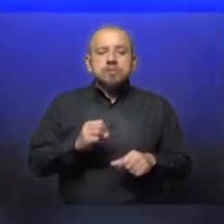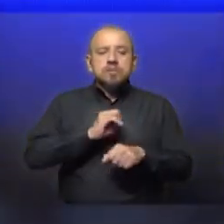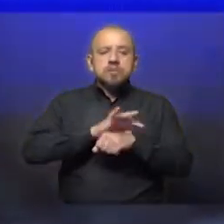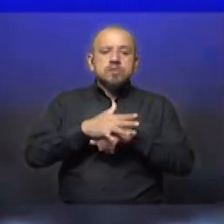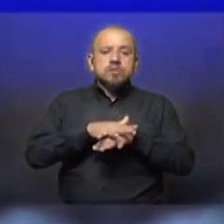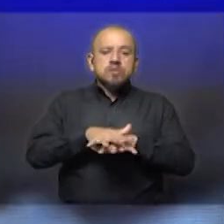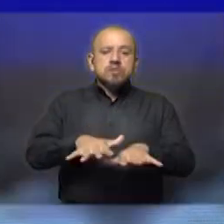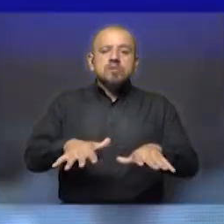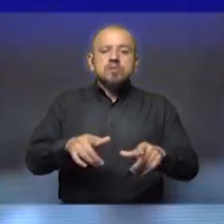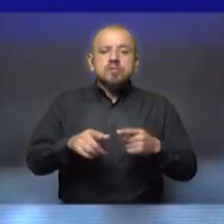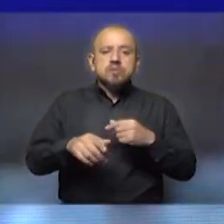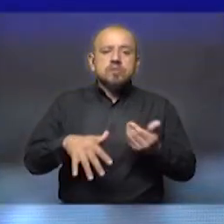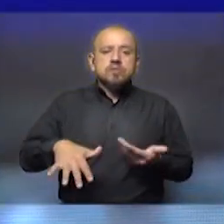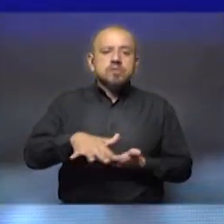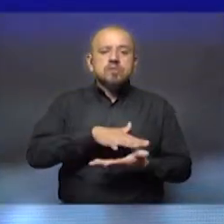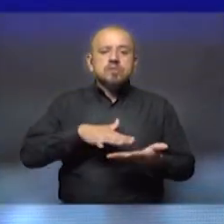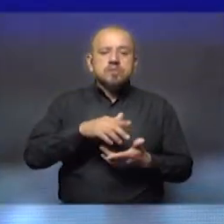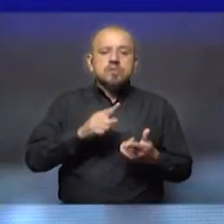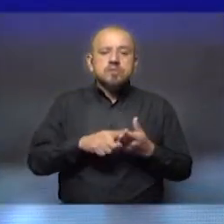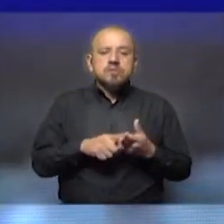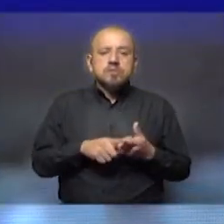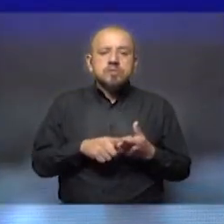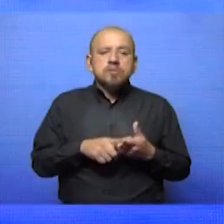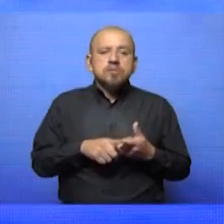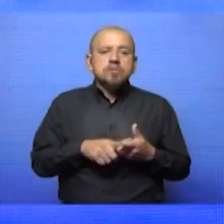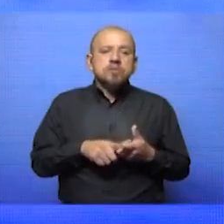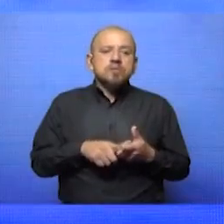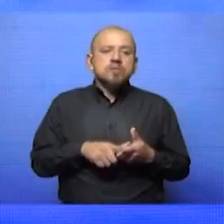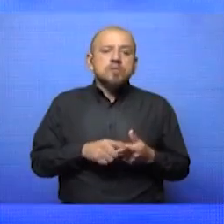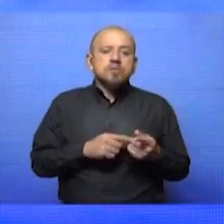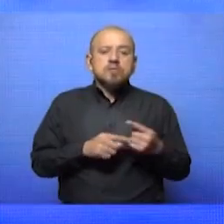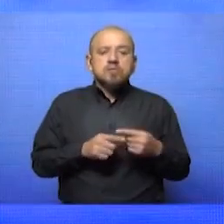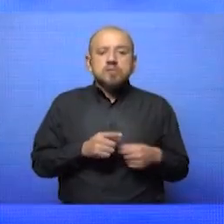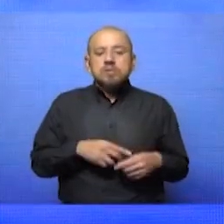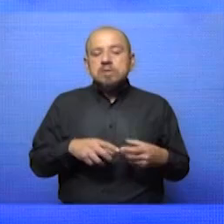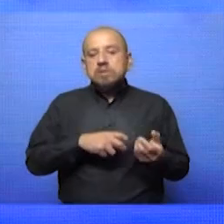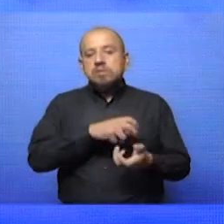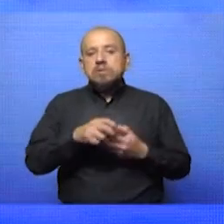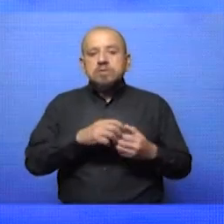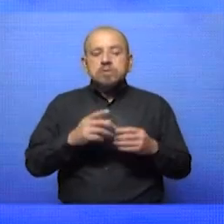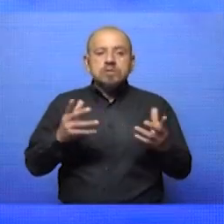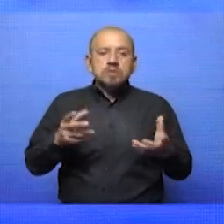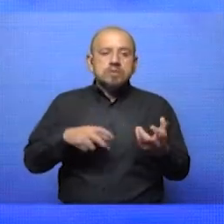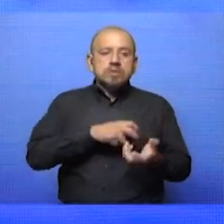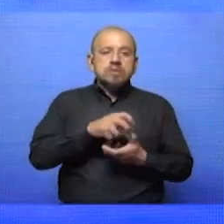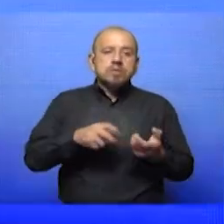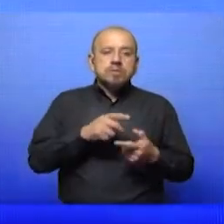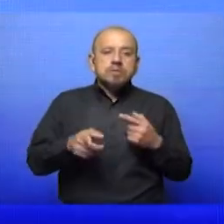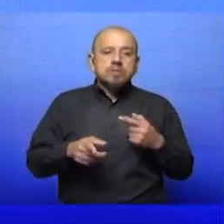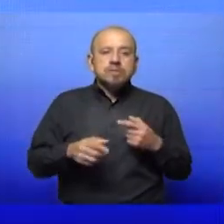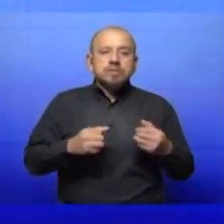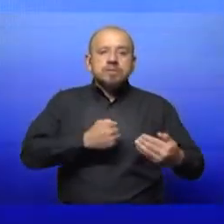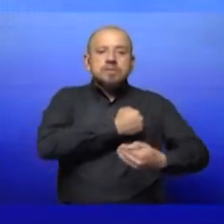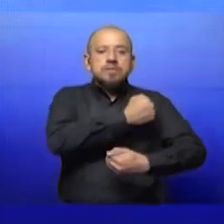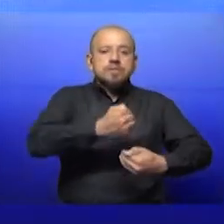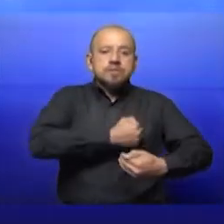pandemia con las tramas barriales este territoriales justamente en un contexto de crisis el resurgimiento de las